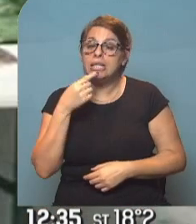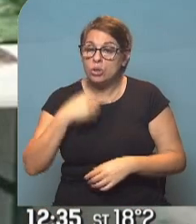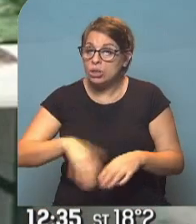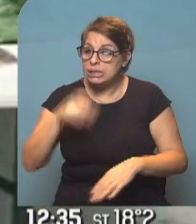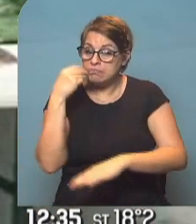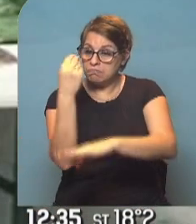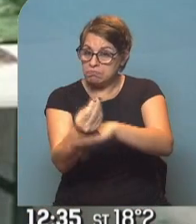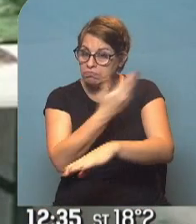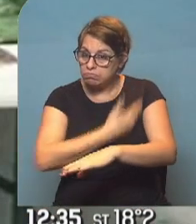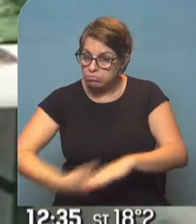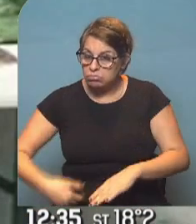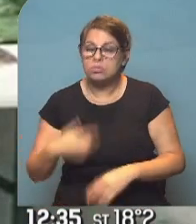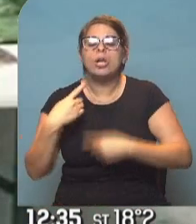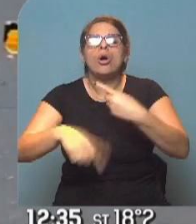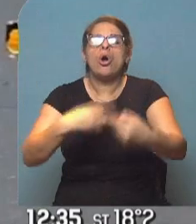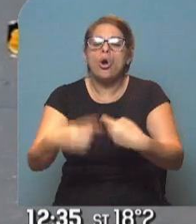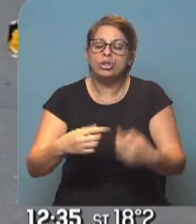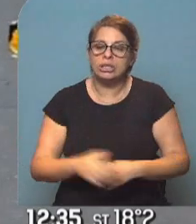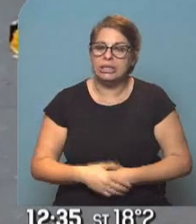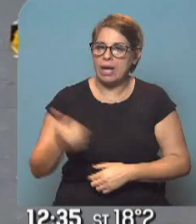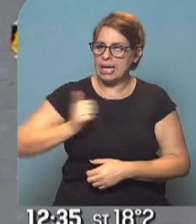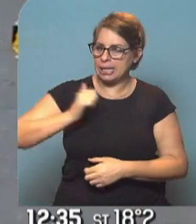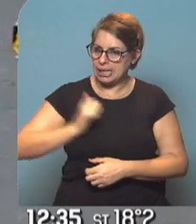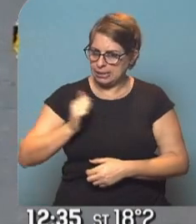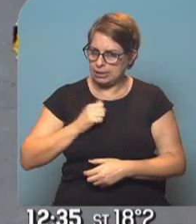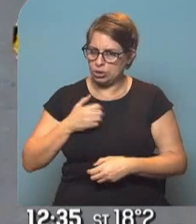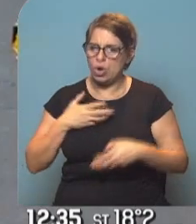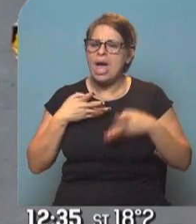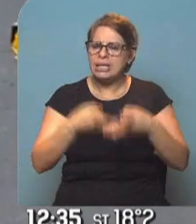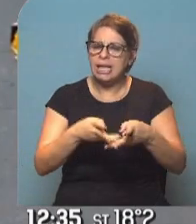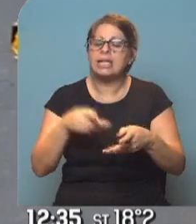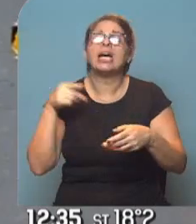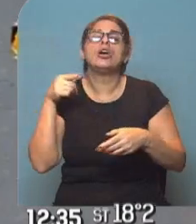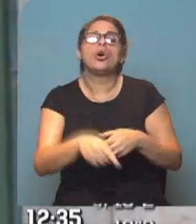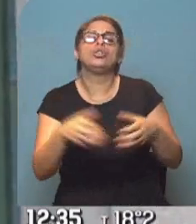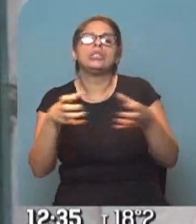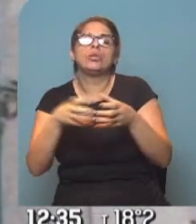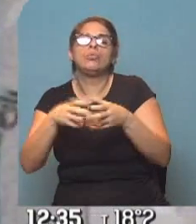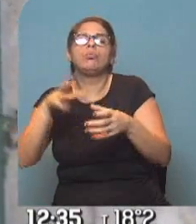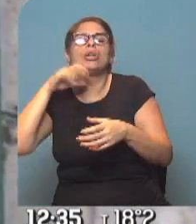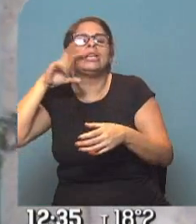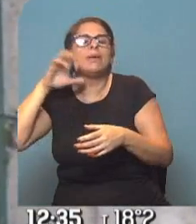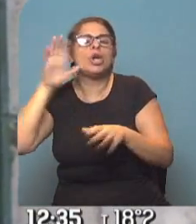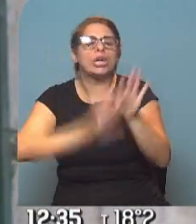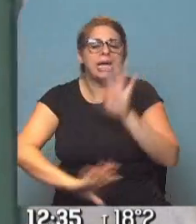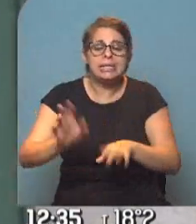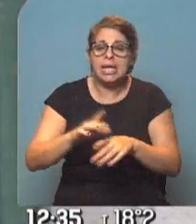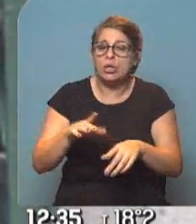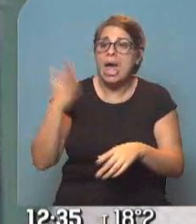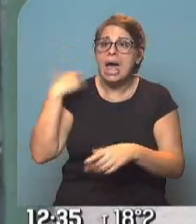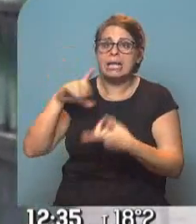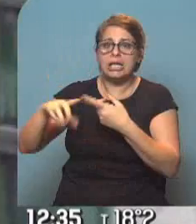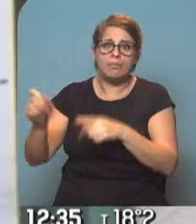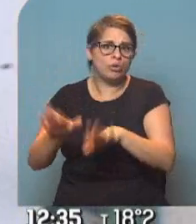la presidencia, continuará utilizando al ejército para atacar al crimen organizado, una política aplicada por su esposo